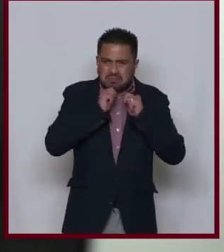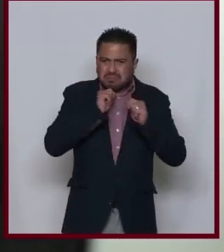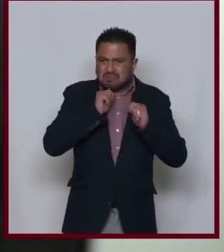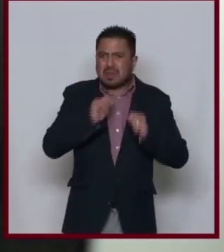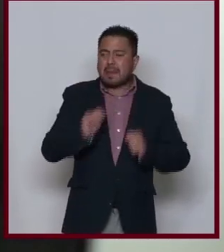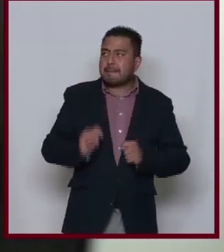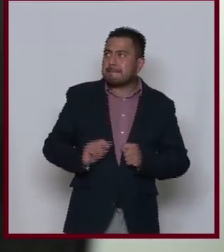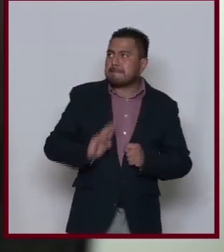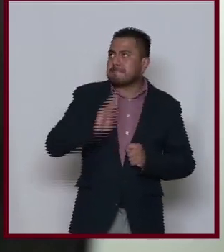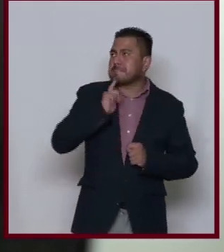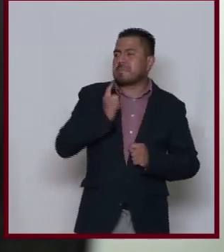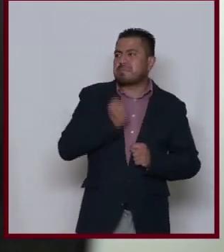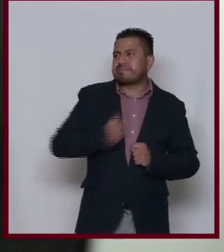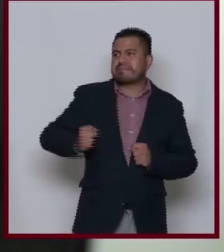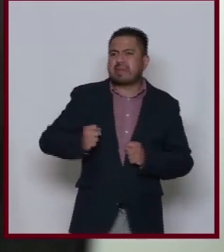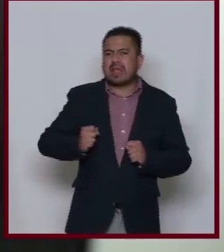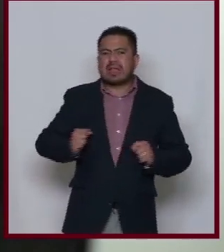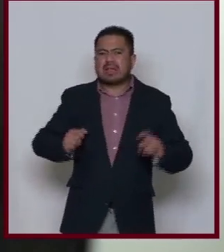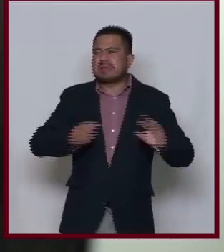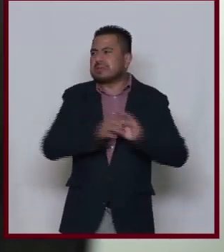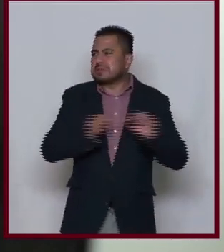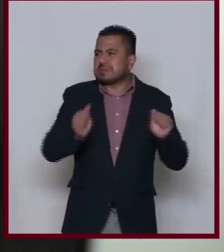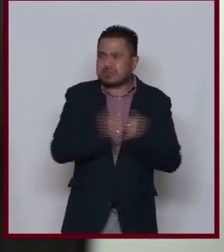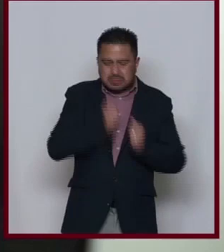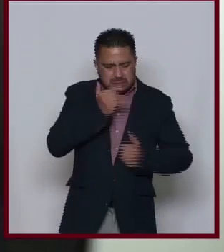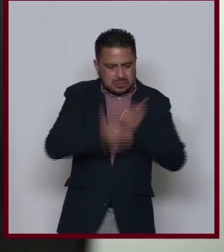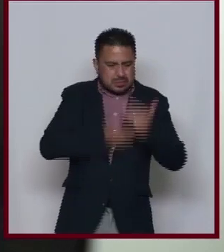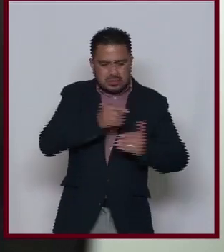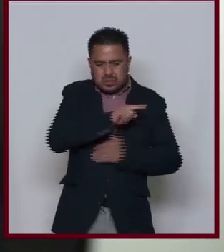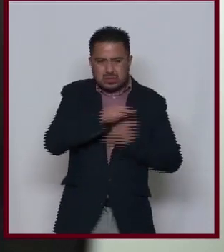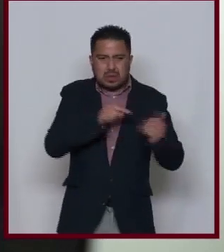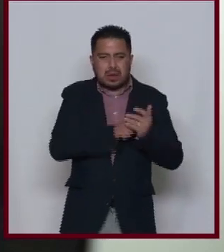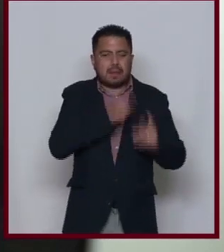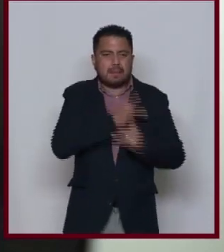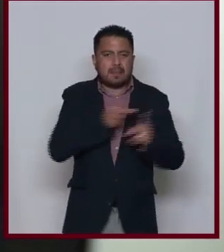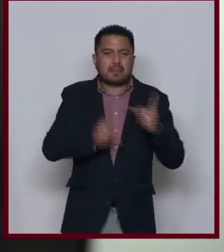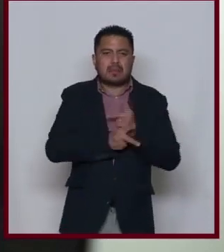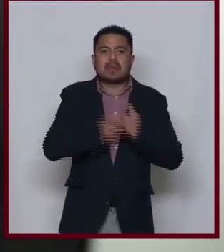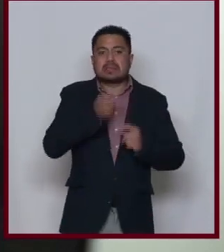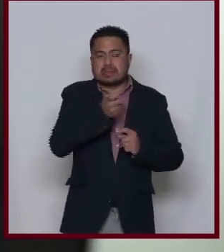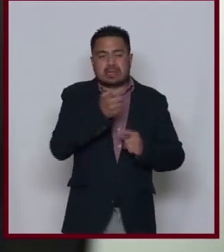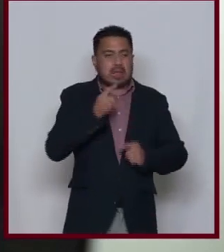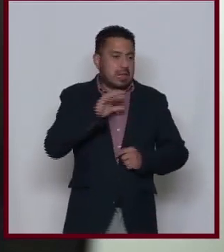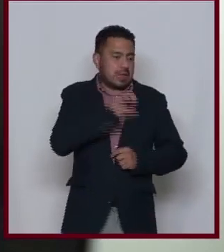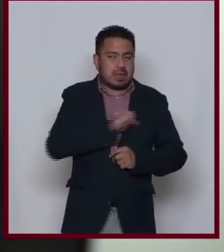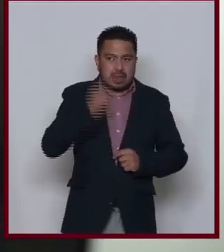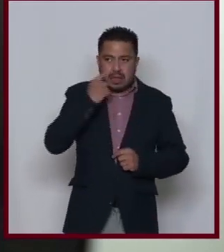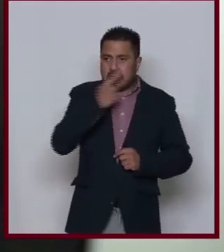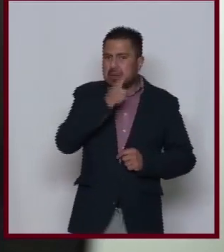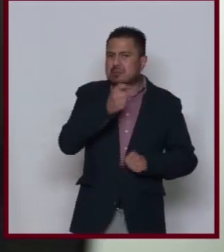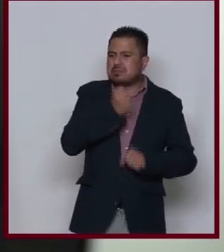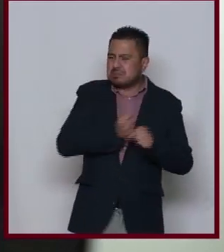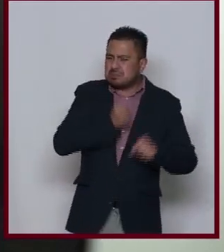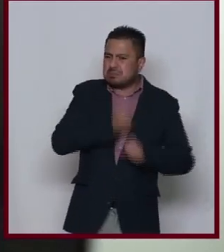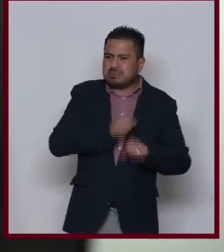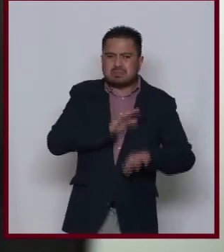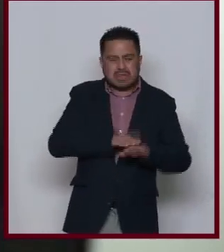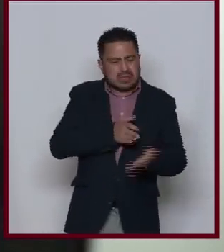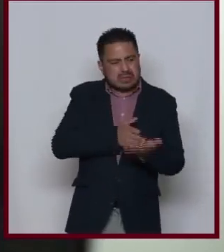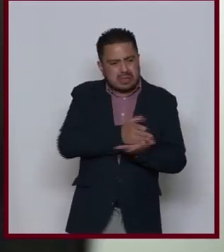la mejor desde estudiando cierta área en la prepa, si es lo que te gusta, intentarlo, ¿no? Intentar seguir ese